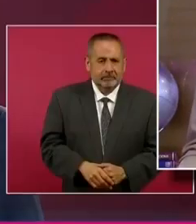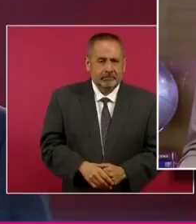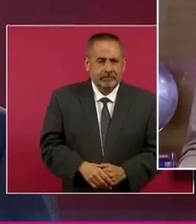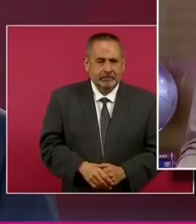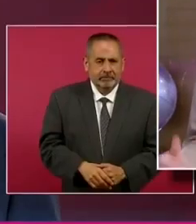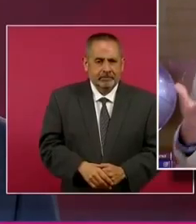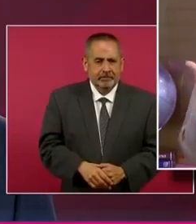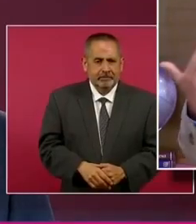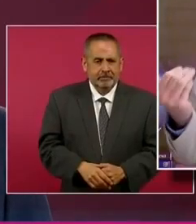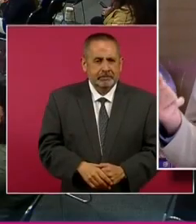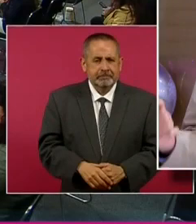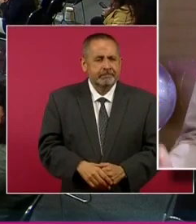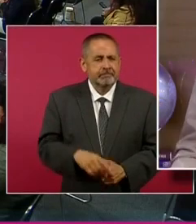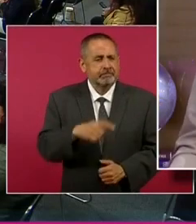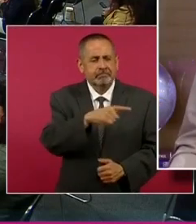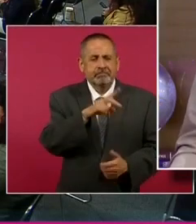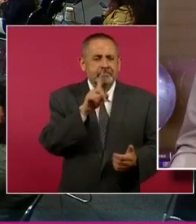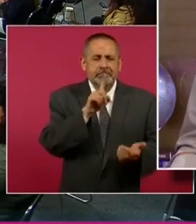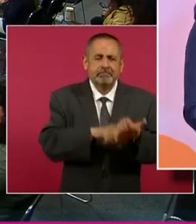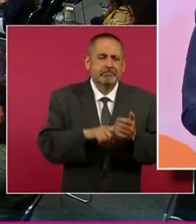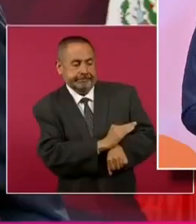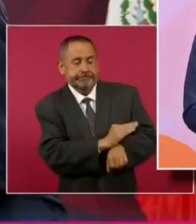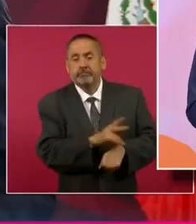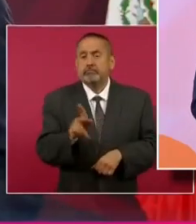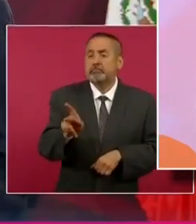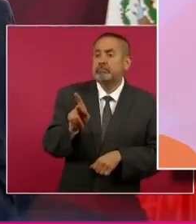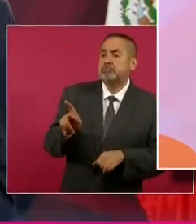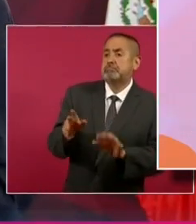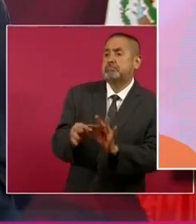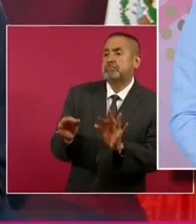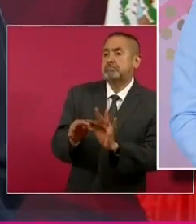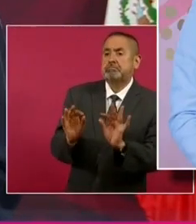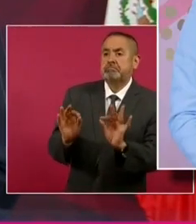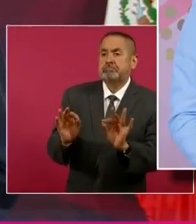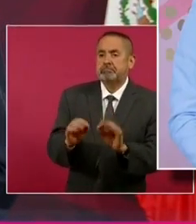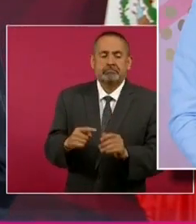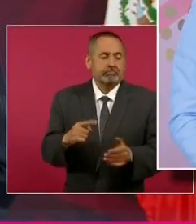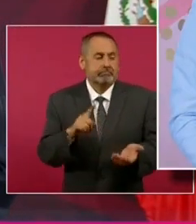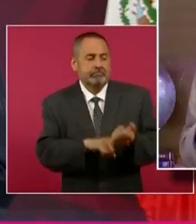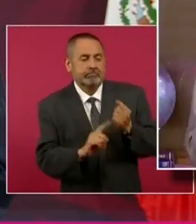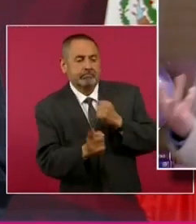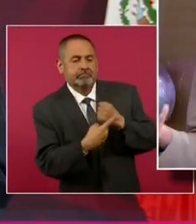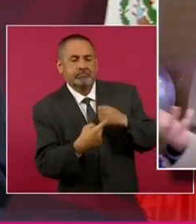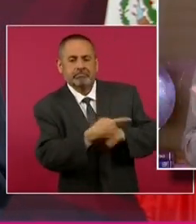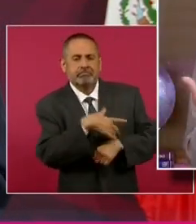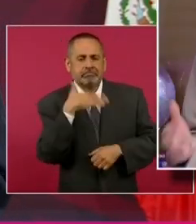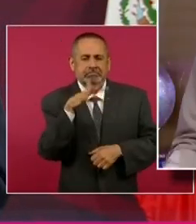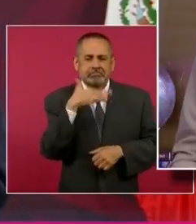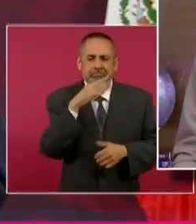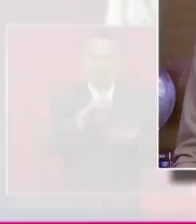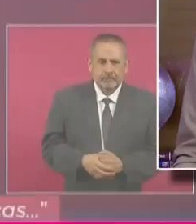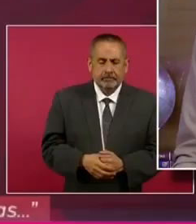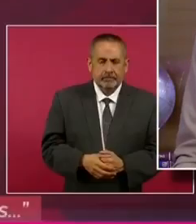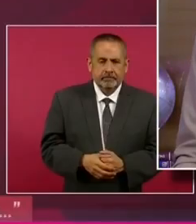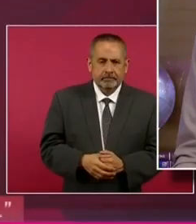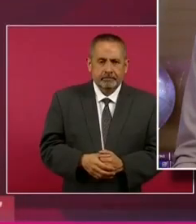ganó este señor la presidencia. ¿Cuál es el miedo? O sea, en gran parte fue por eso, porque nos dimos cuenta, o muchos se dieron cuenta,